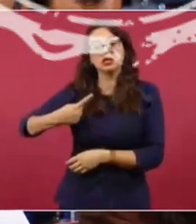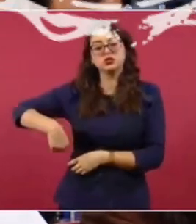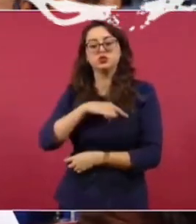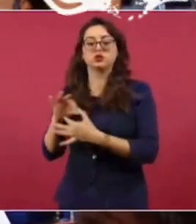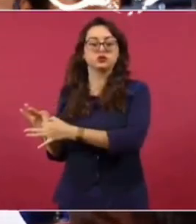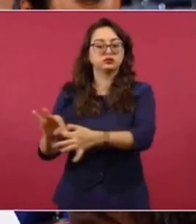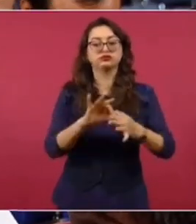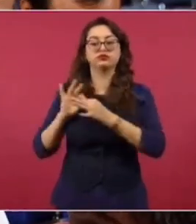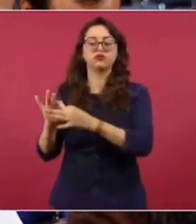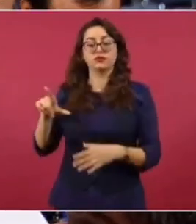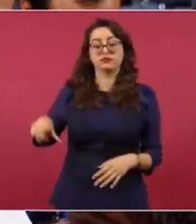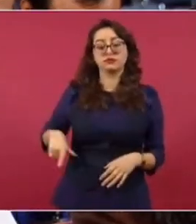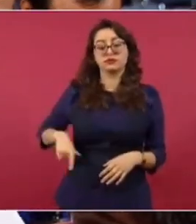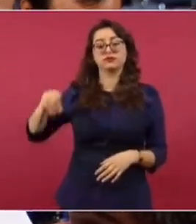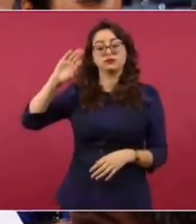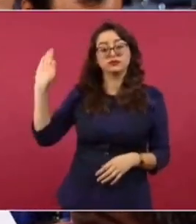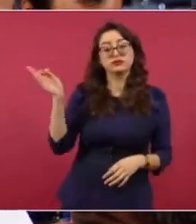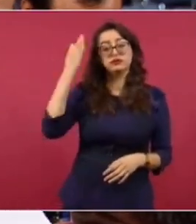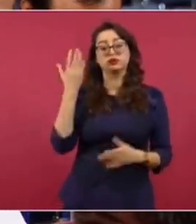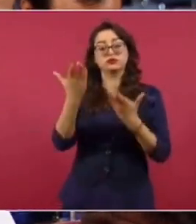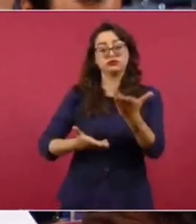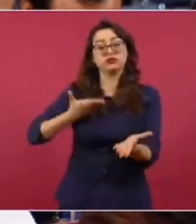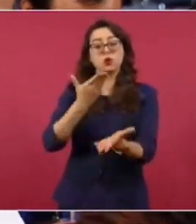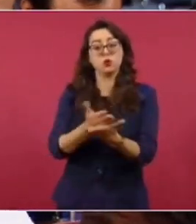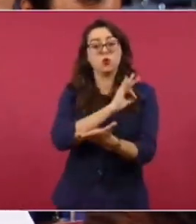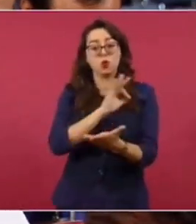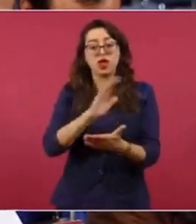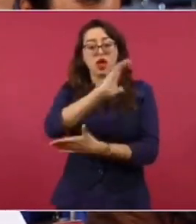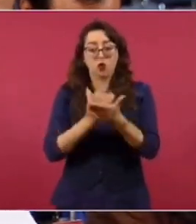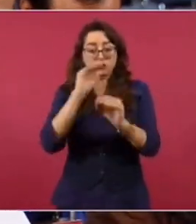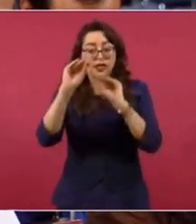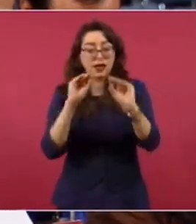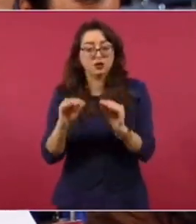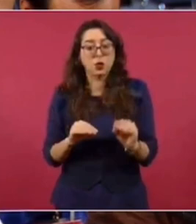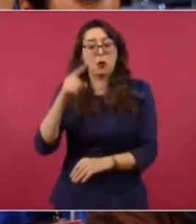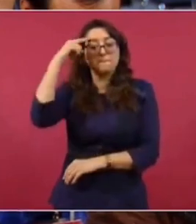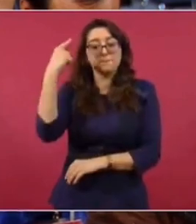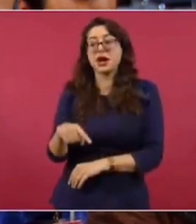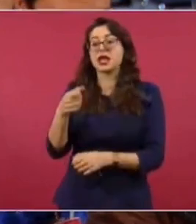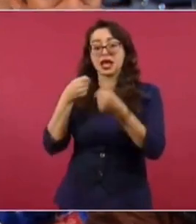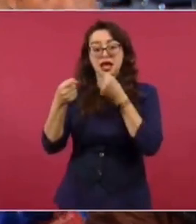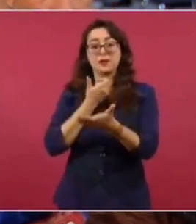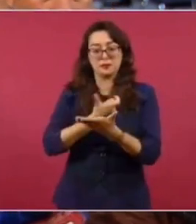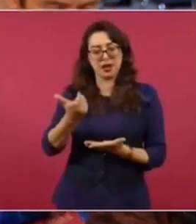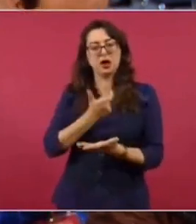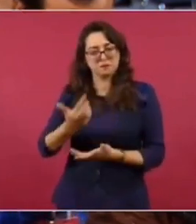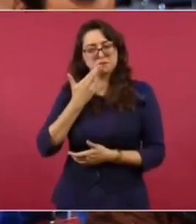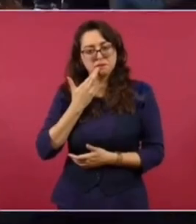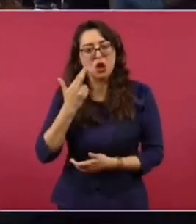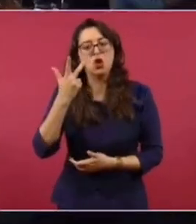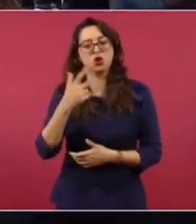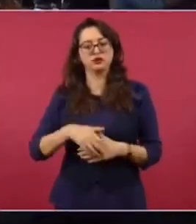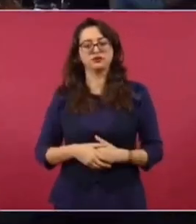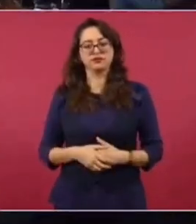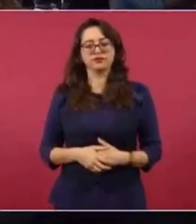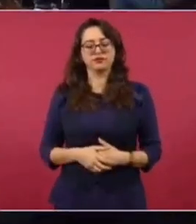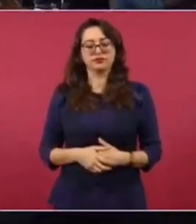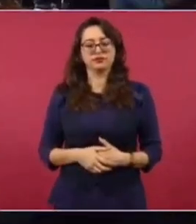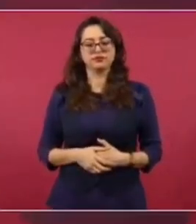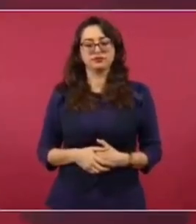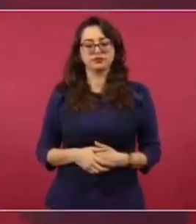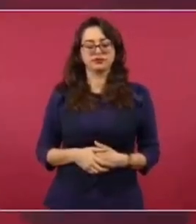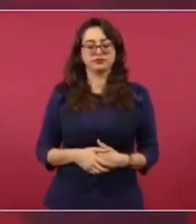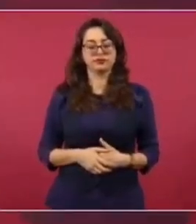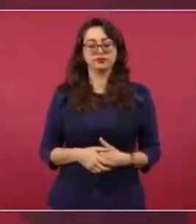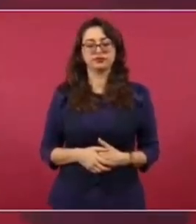el gobierno federal podría impulsar un contrato marco para convencer a las empresas mercantiles de comunicación a dignificar el salario de miseria de los reporteros de México. Pues